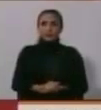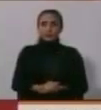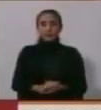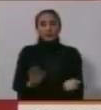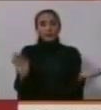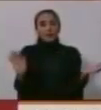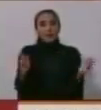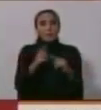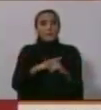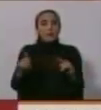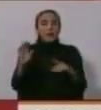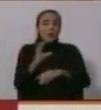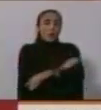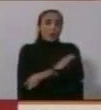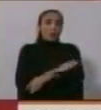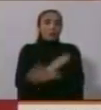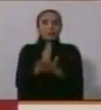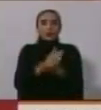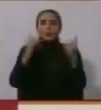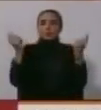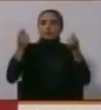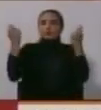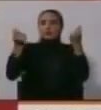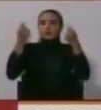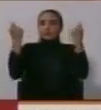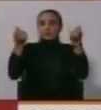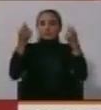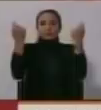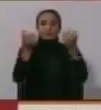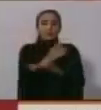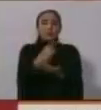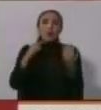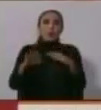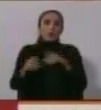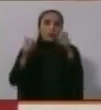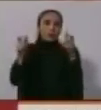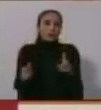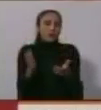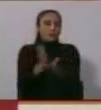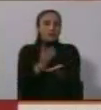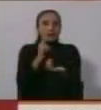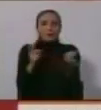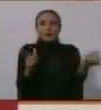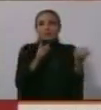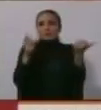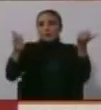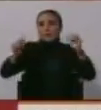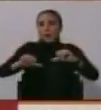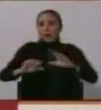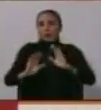acostumbrada a hacer política con la muerte. Y siempre les va mal. Siempre, siempre les va mal.